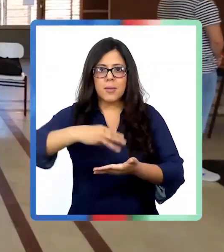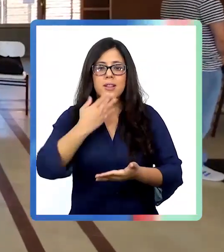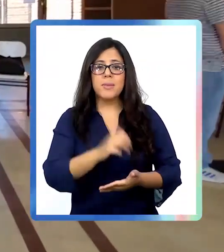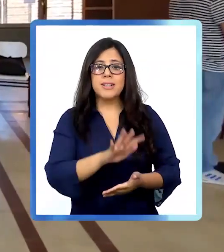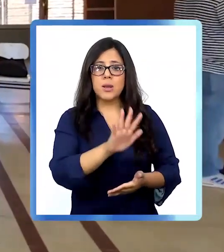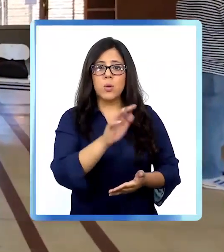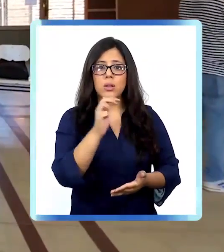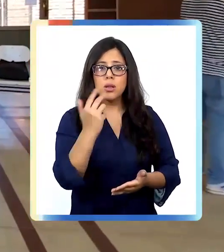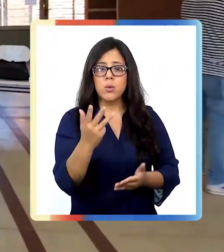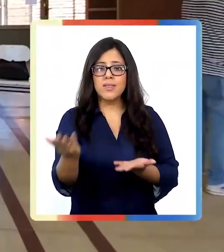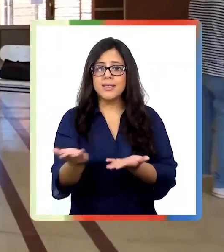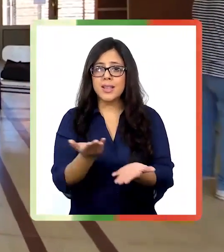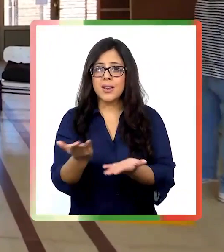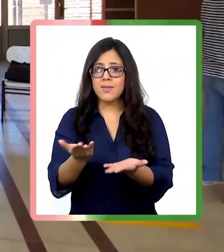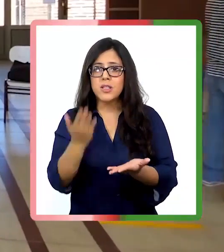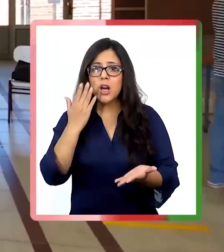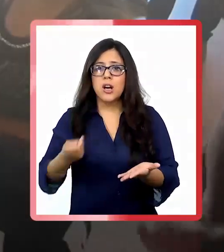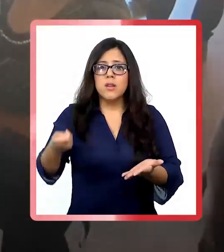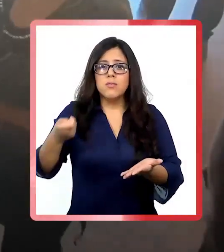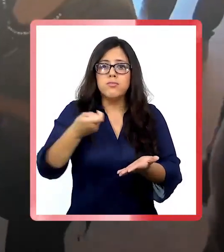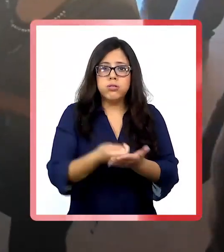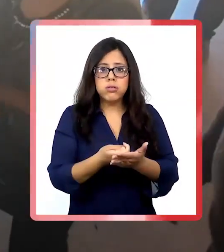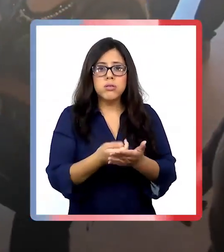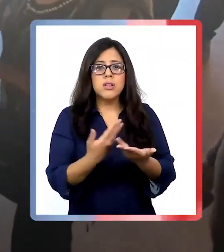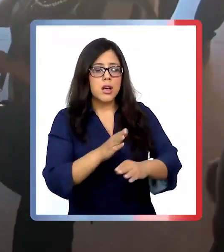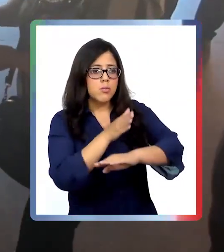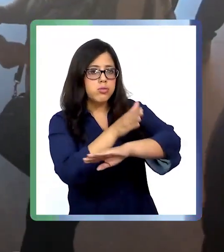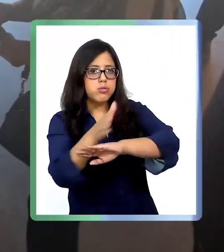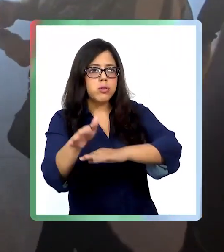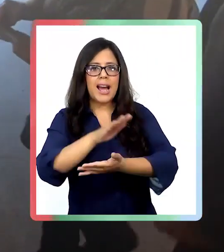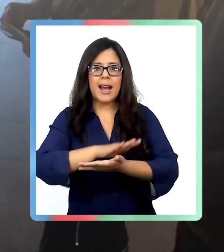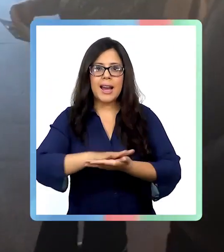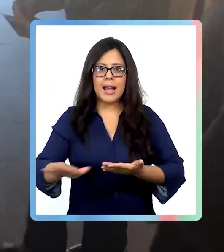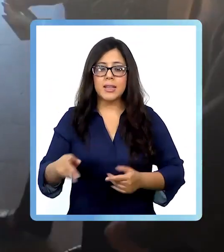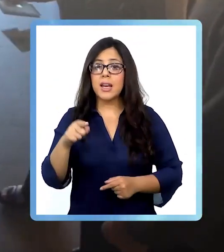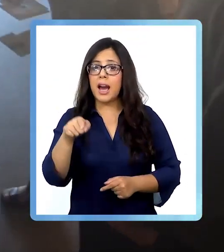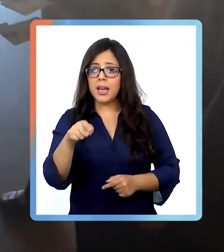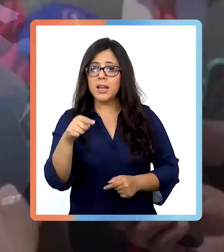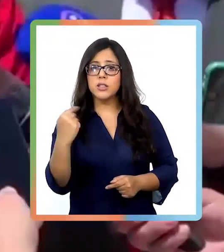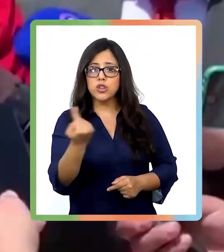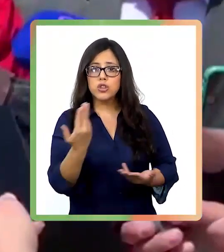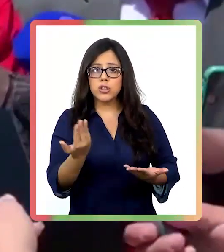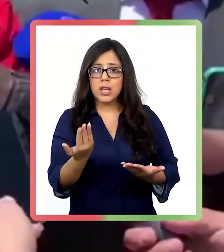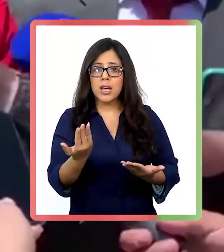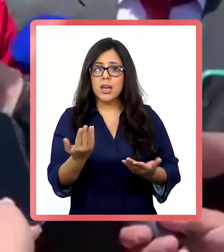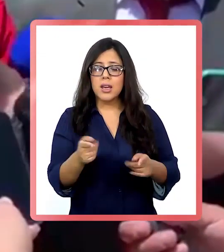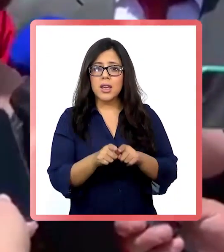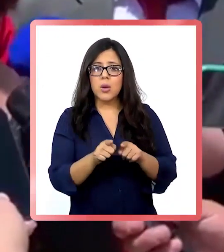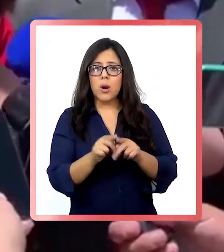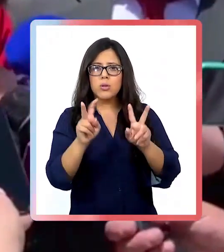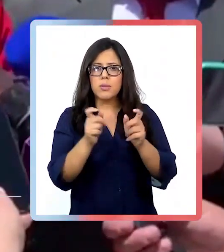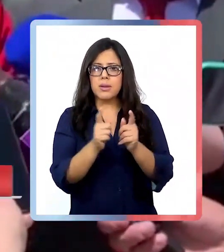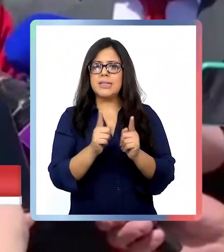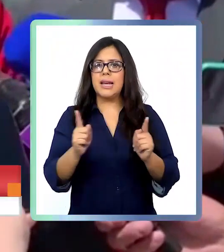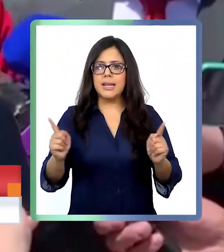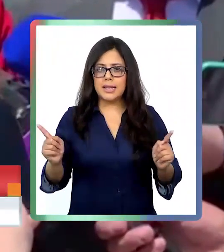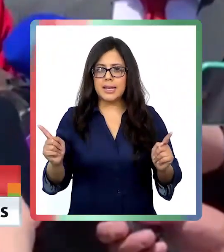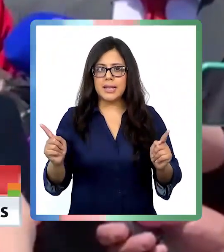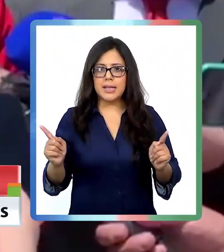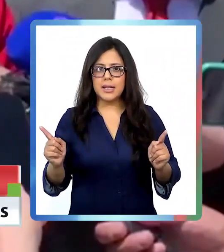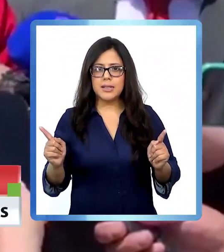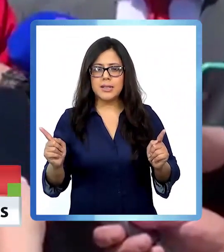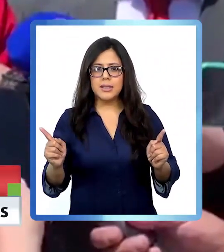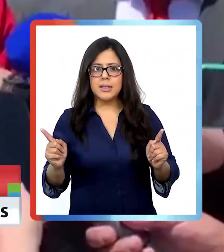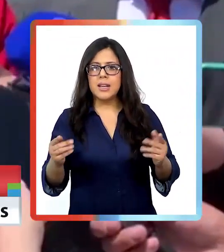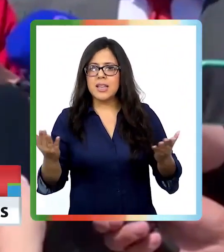Maule y 59 servicios subsidiados circularán gratis. Vamos a hacer una hora punta extendida